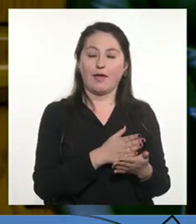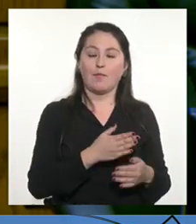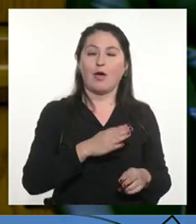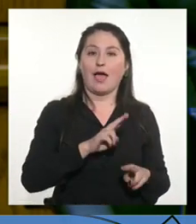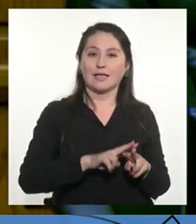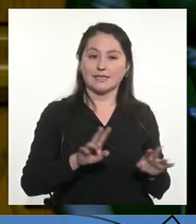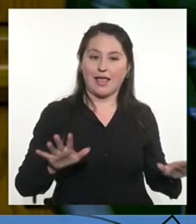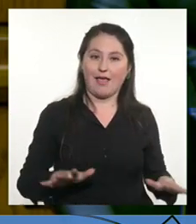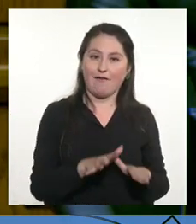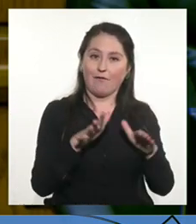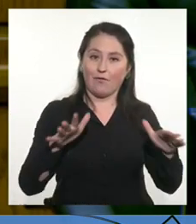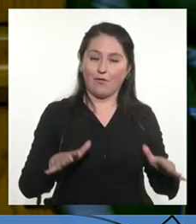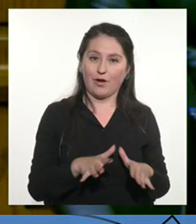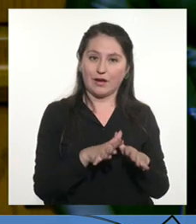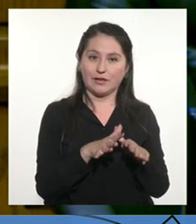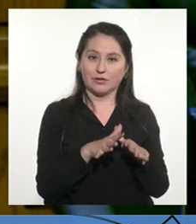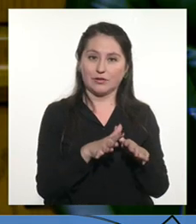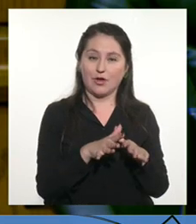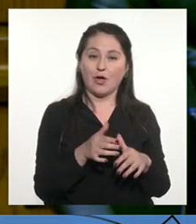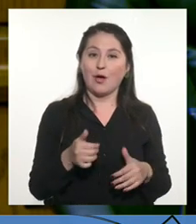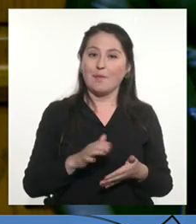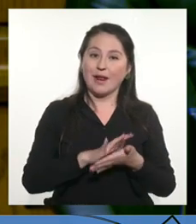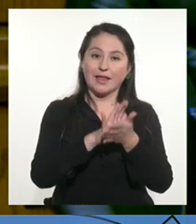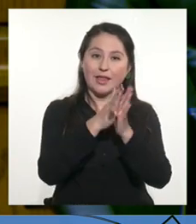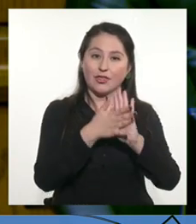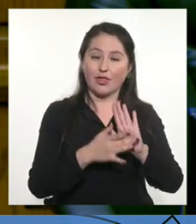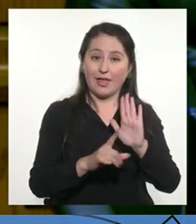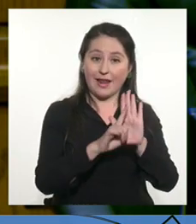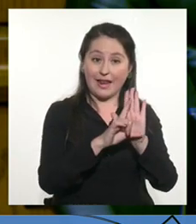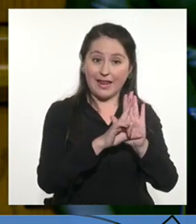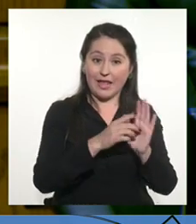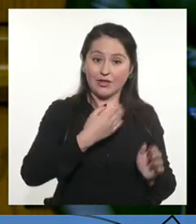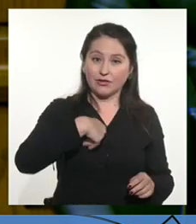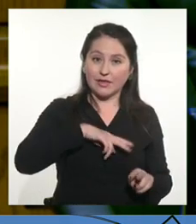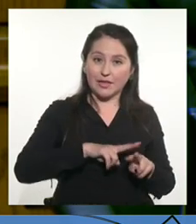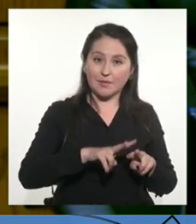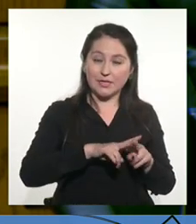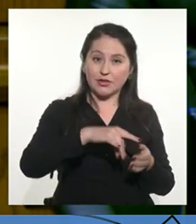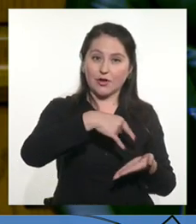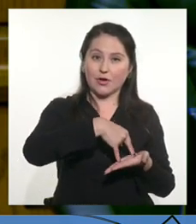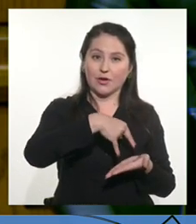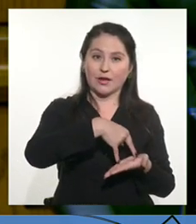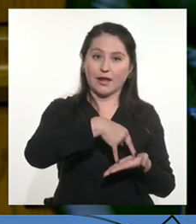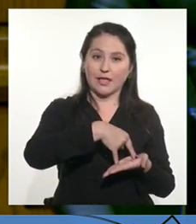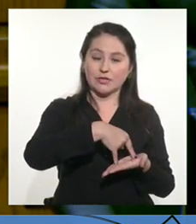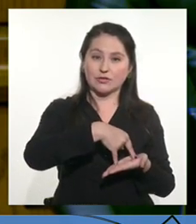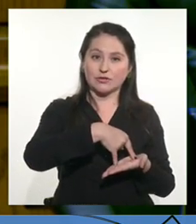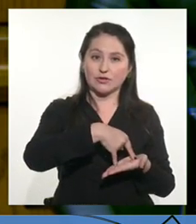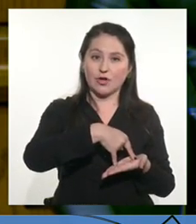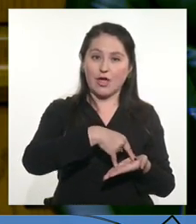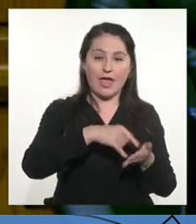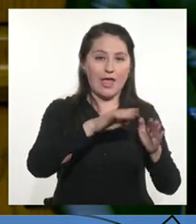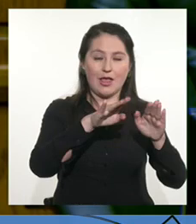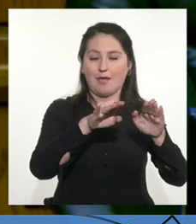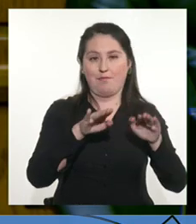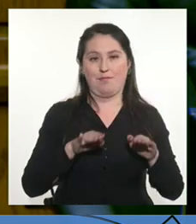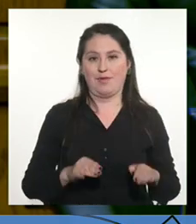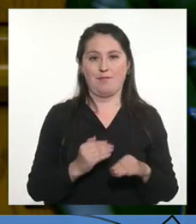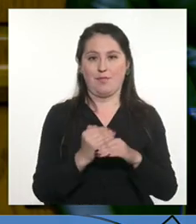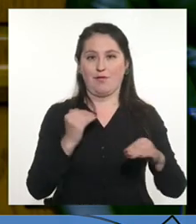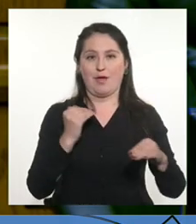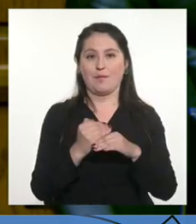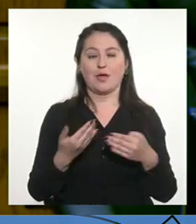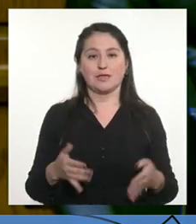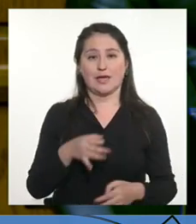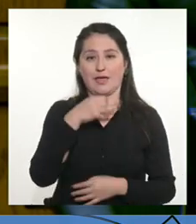para que todas las leyes que vayamos generando nuestro congreso nacional vayan en la misma línea he dicho